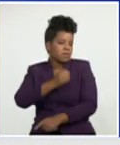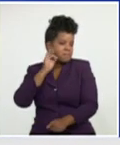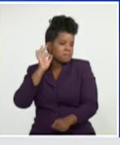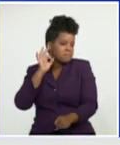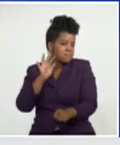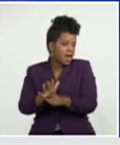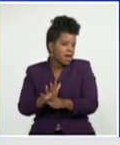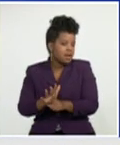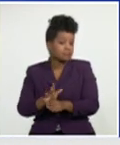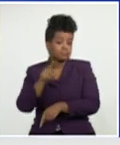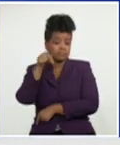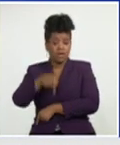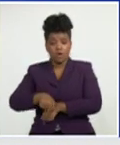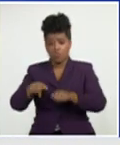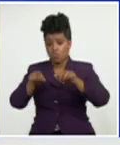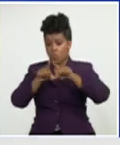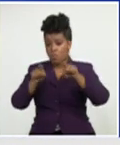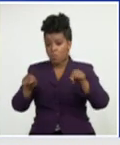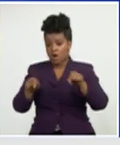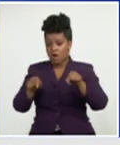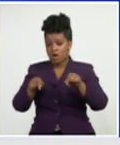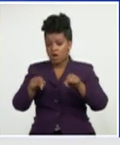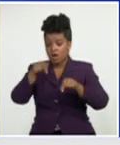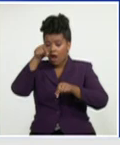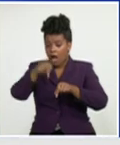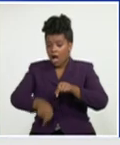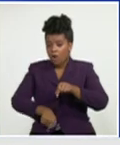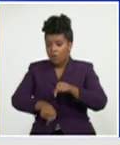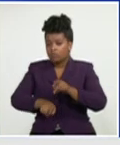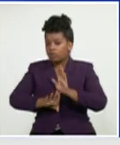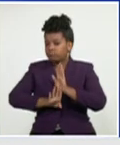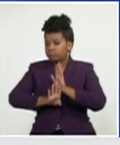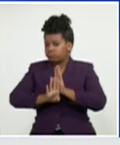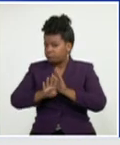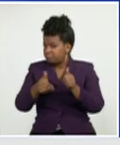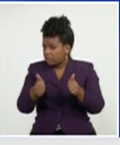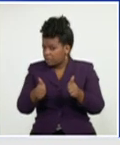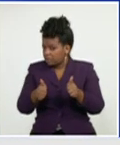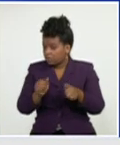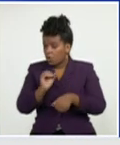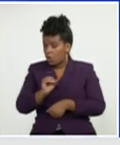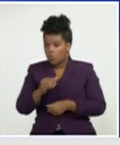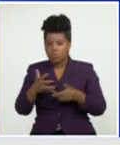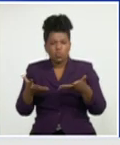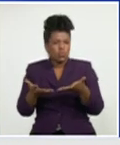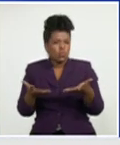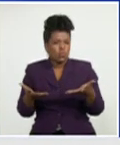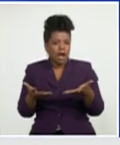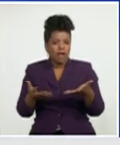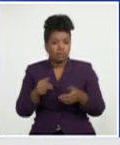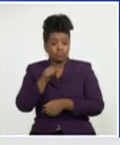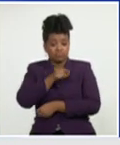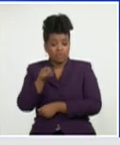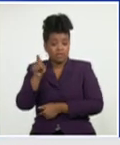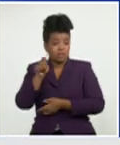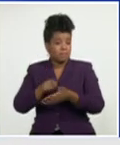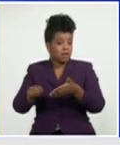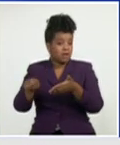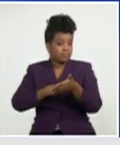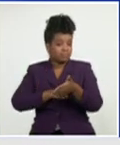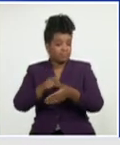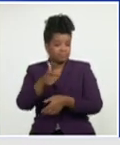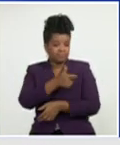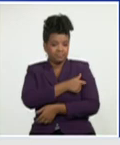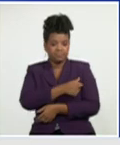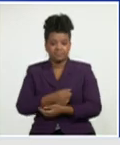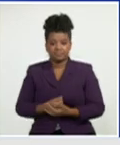país. ¿Cómo marcha Soberana 01? ¿En qué fase se encuentra? ¿Cuál es la perspectiva con este candidato vacunal? Bueno, nosotros